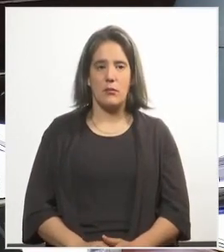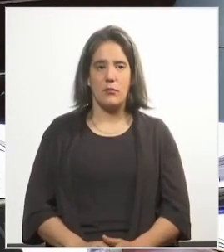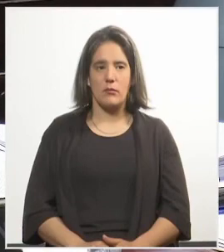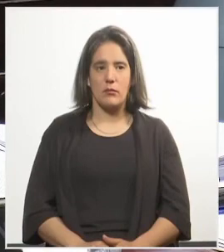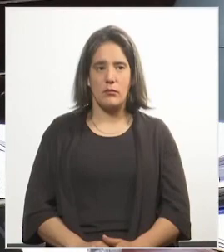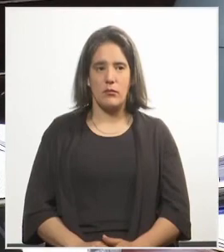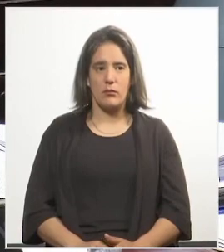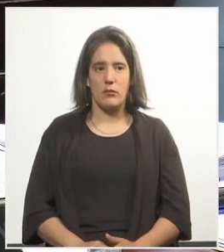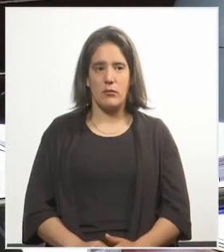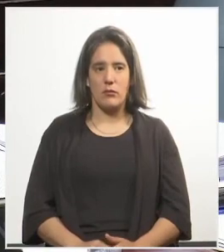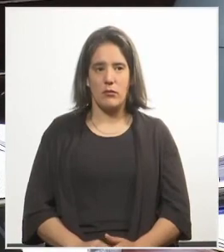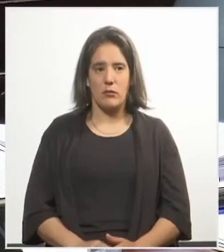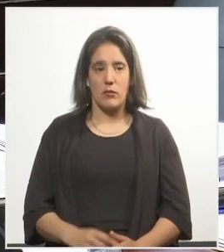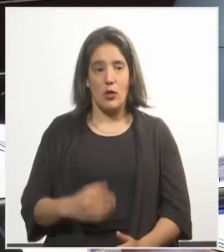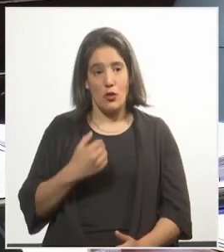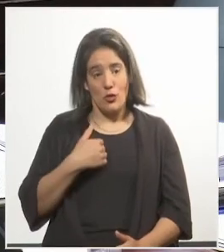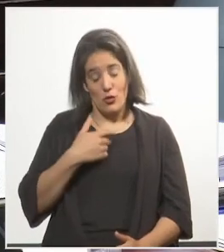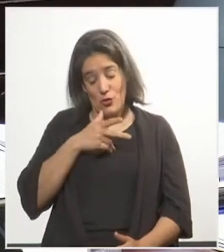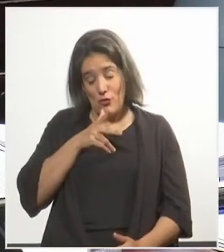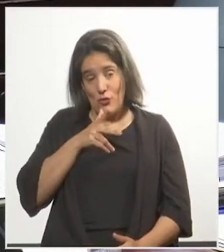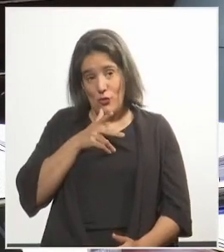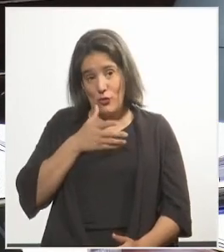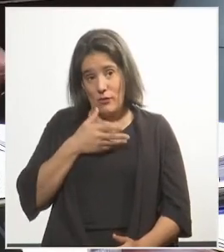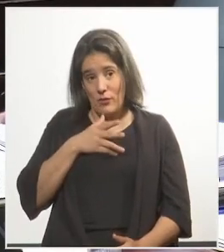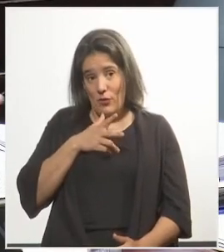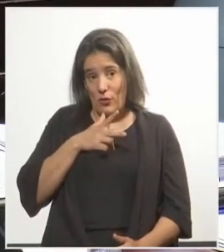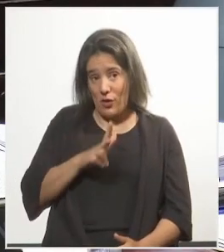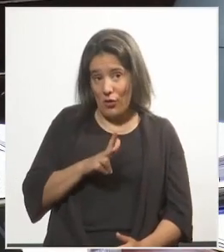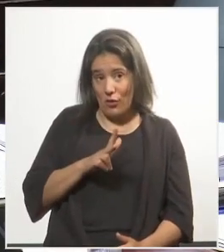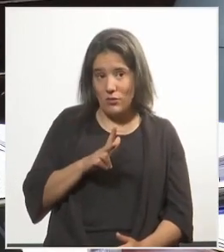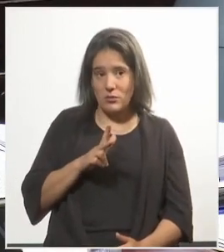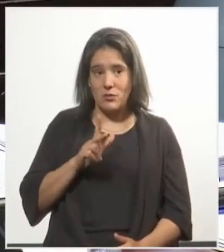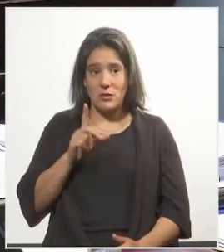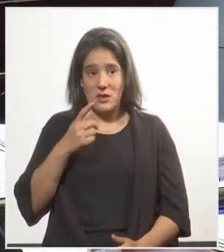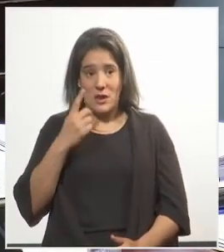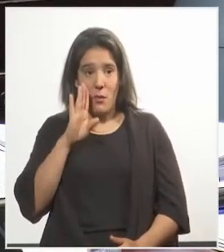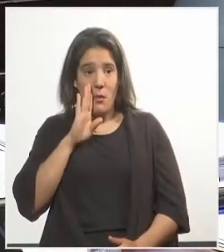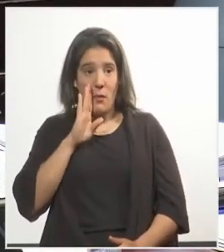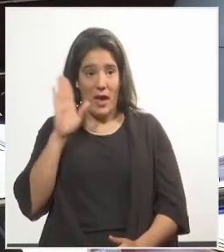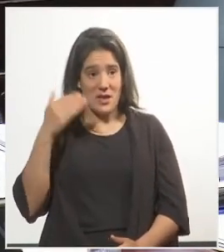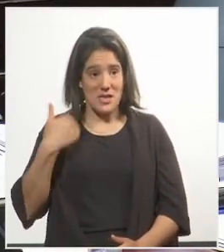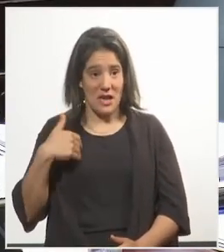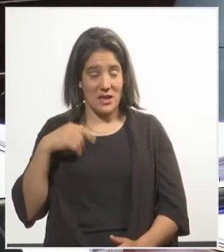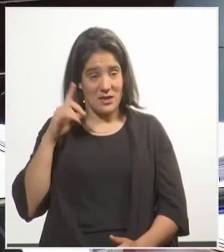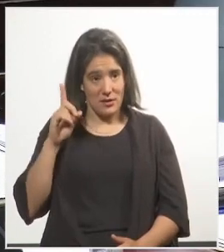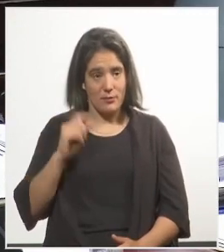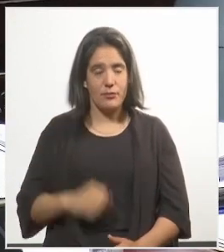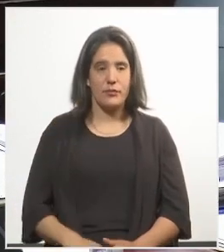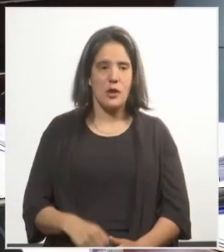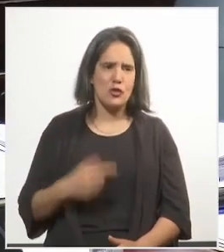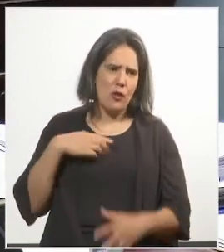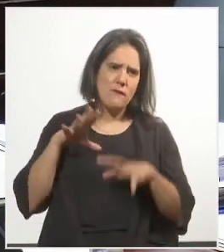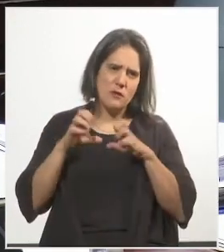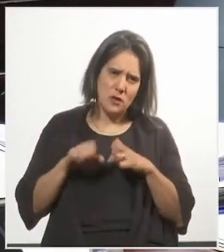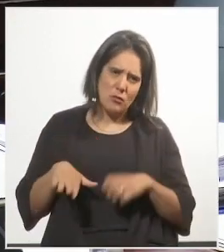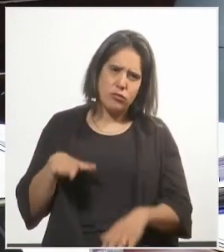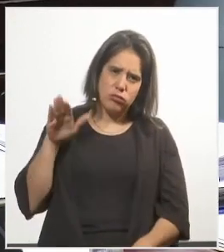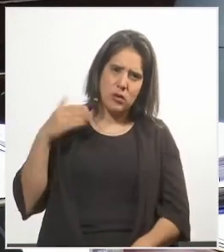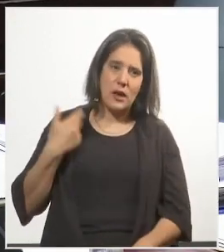Yo soy hijo de una porteña, viví mucho tiempo en la Argentina,